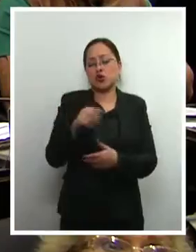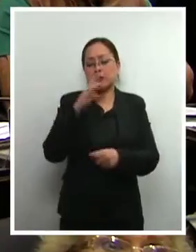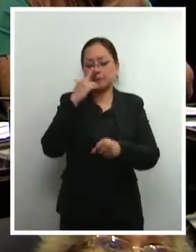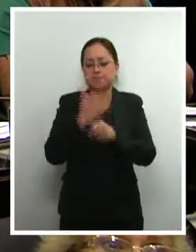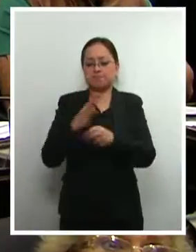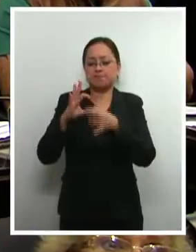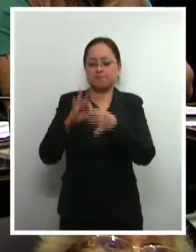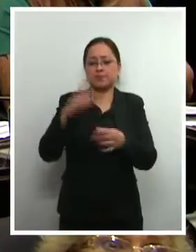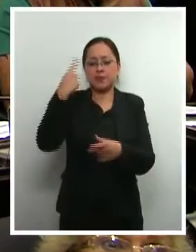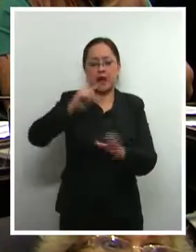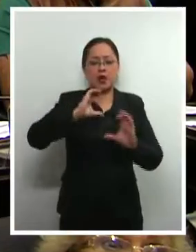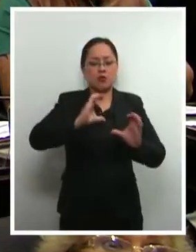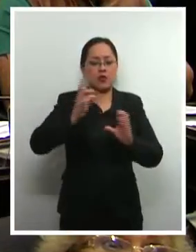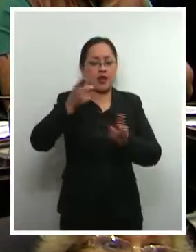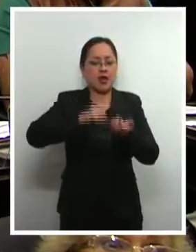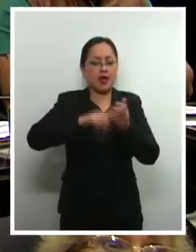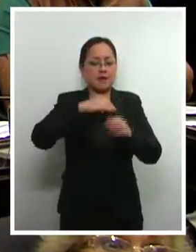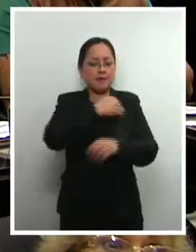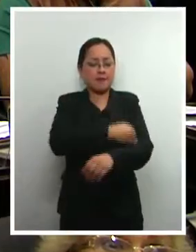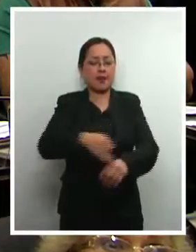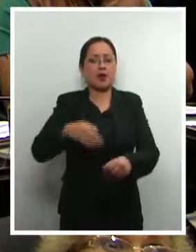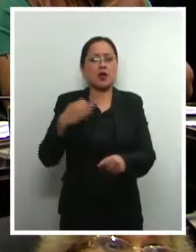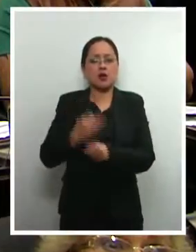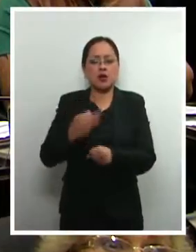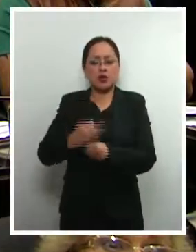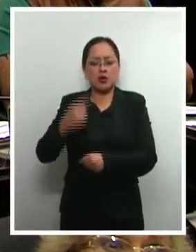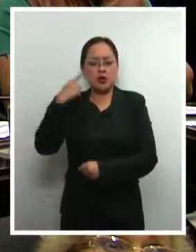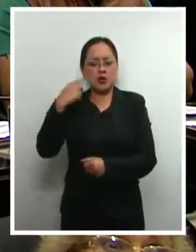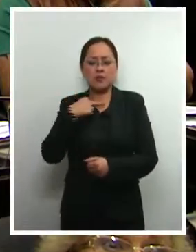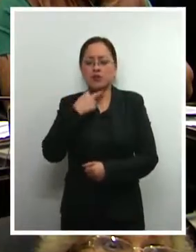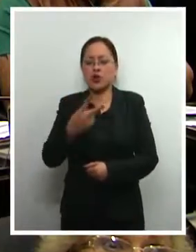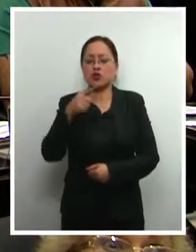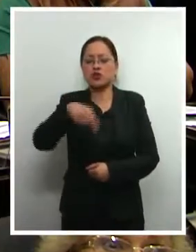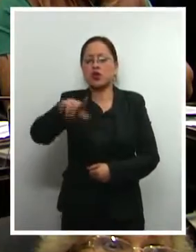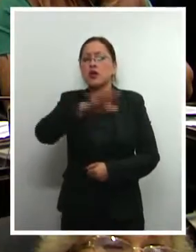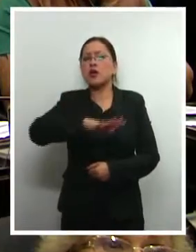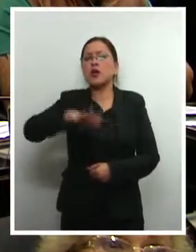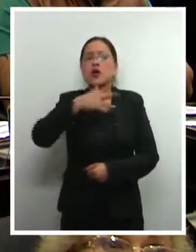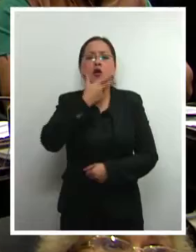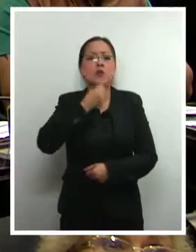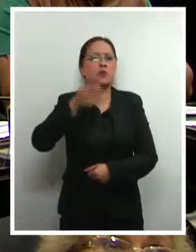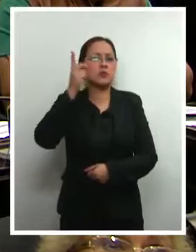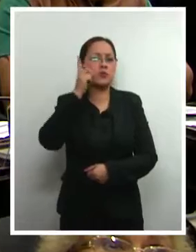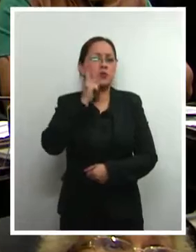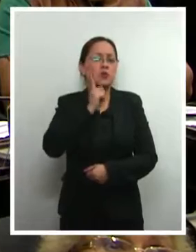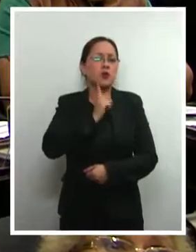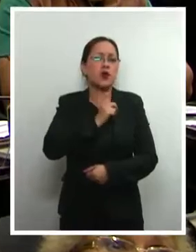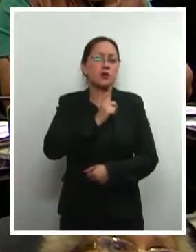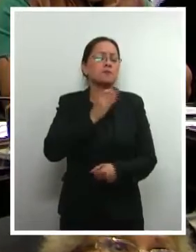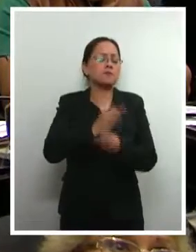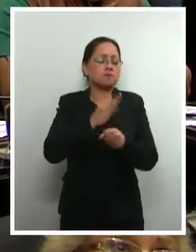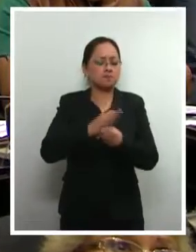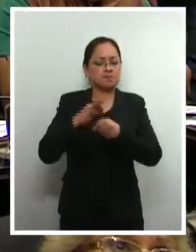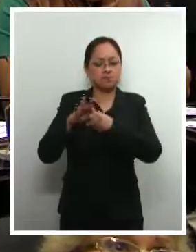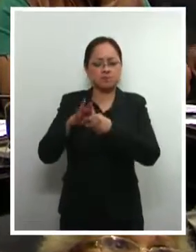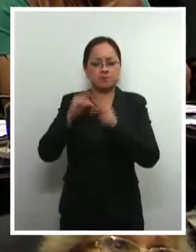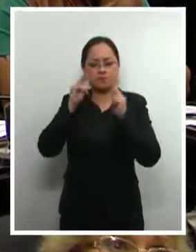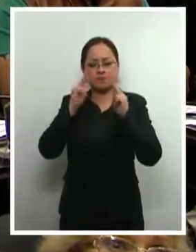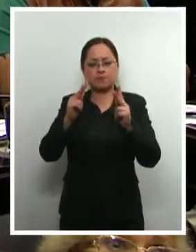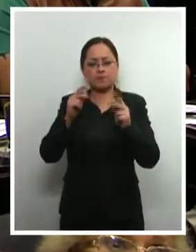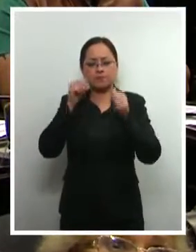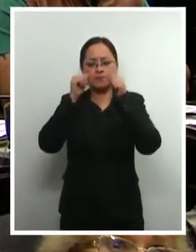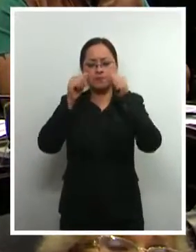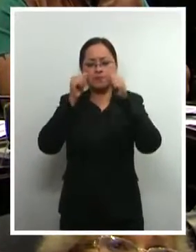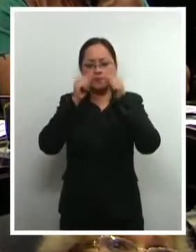de cuidado. En estos momentos se escucha la voz de las y los legisladores, así que lo invito a que estemos